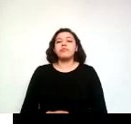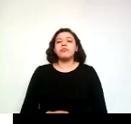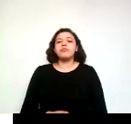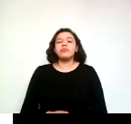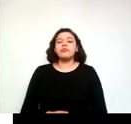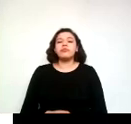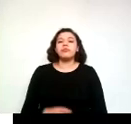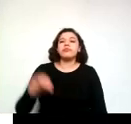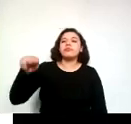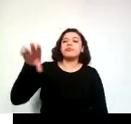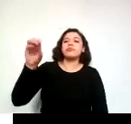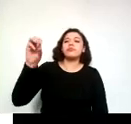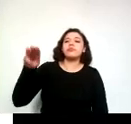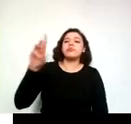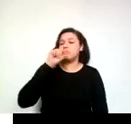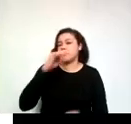nos dice